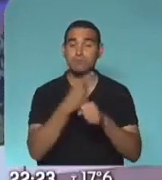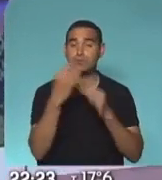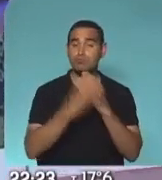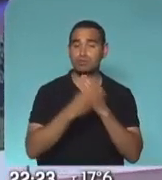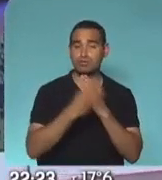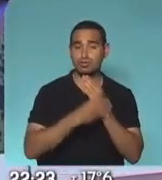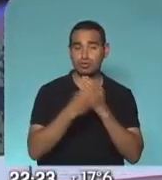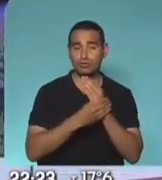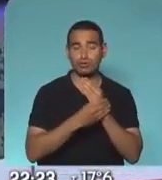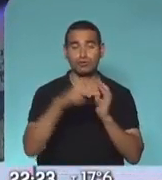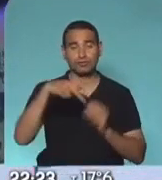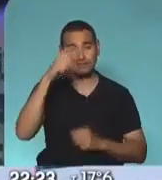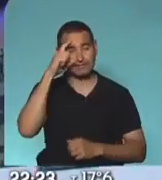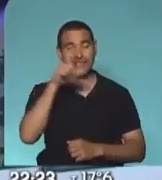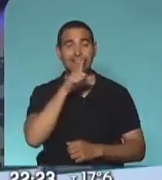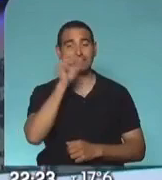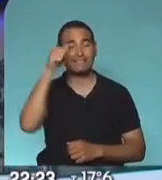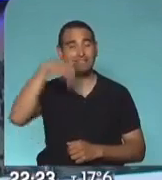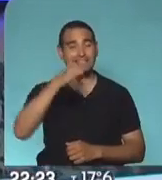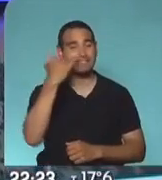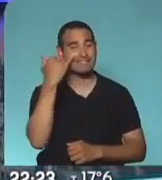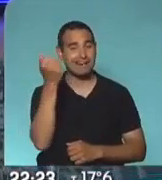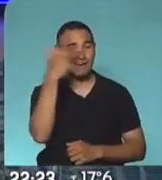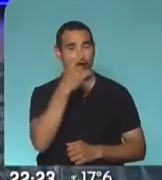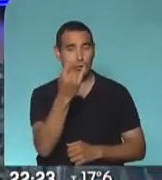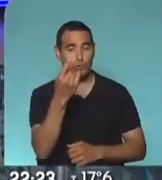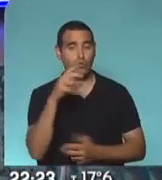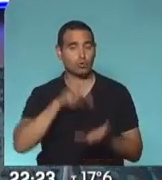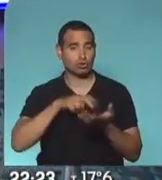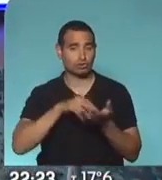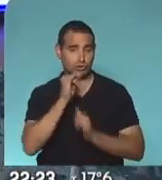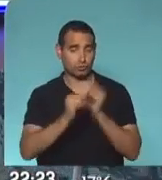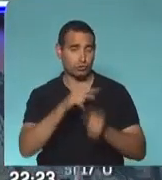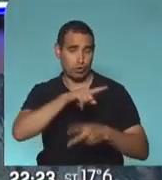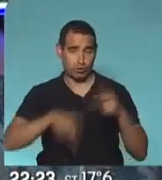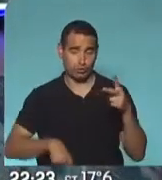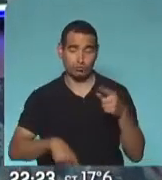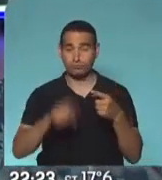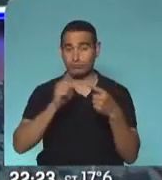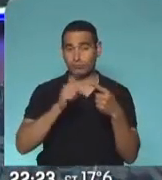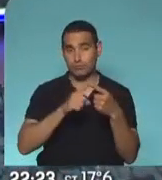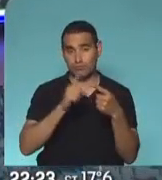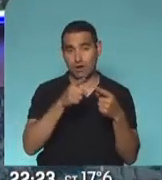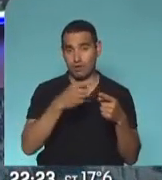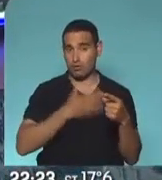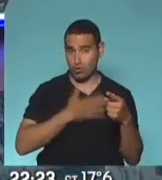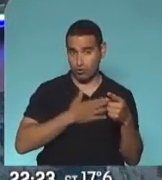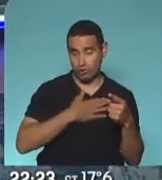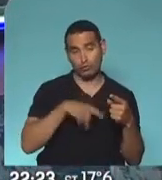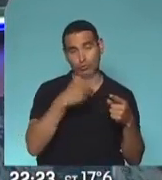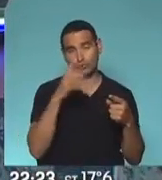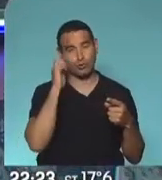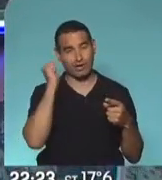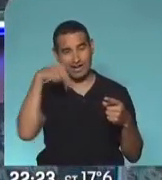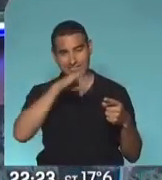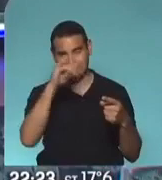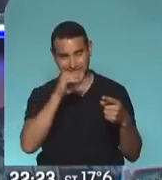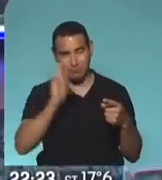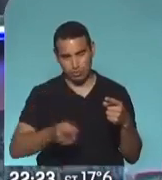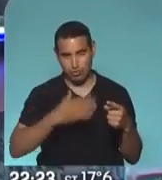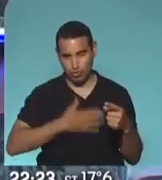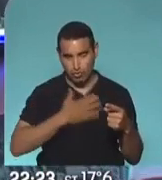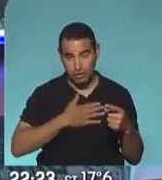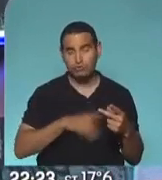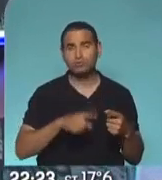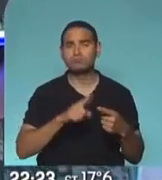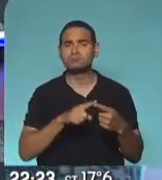funciones, Benjamin Netanyahu, recibió 2 noticias. Una celebrada tanto por él como por Benny Gantz, su adversario en las elecciones.